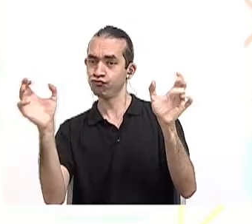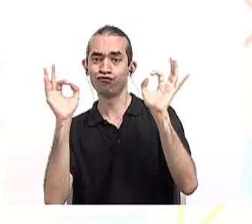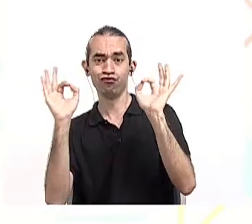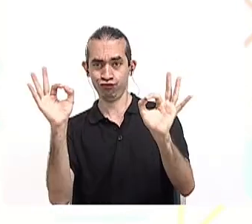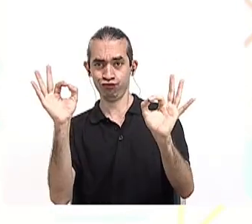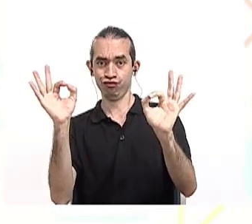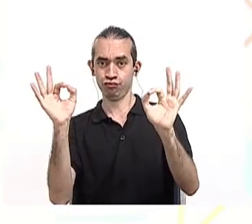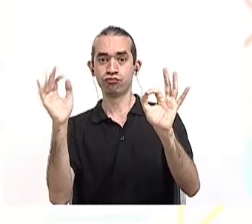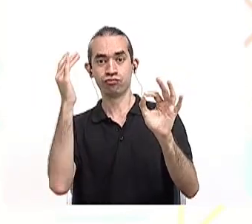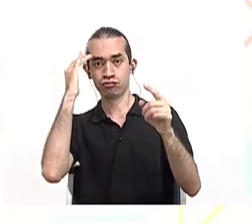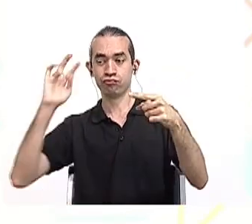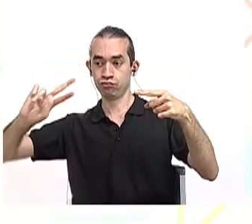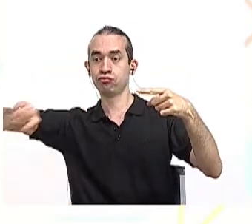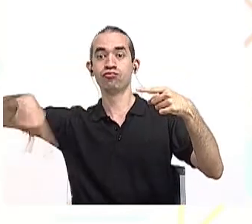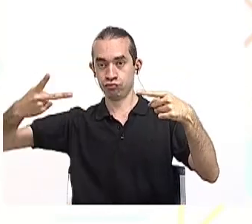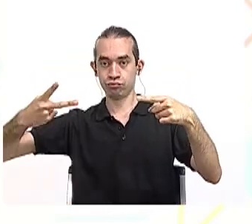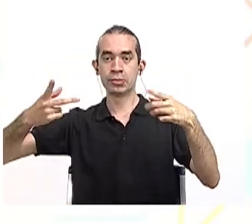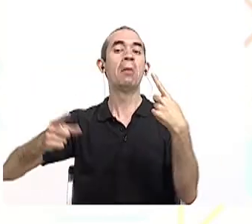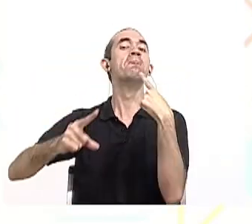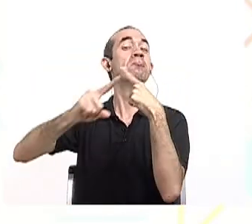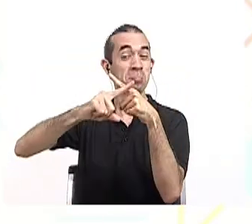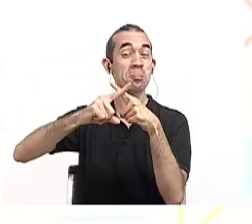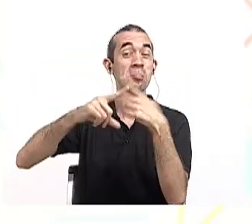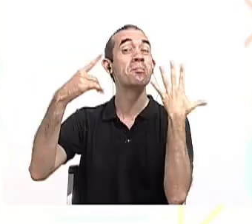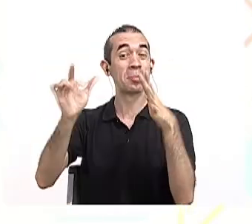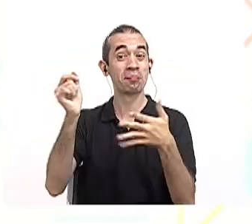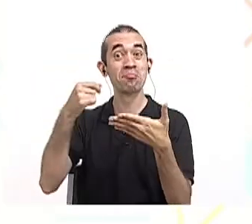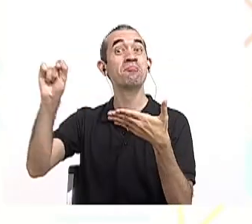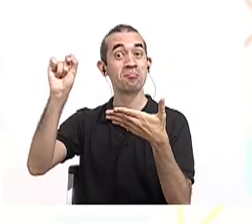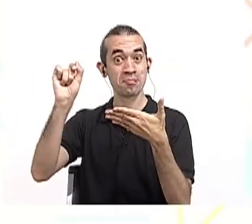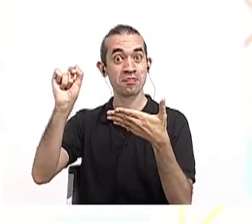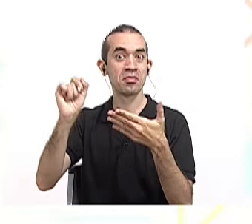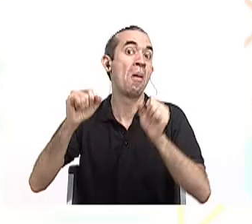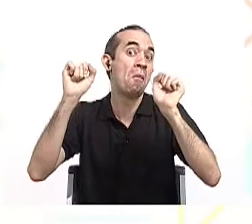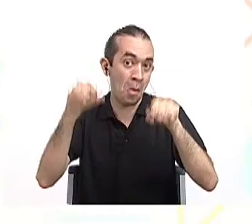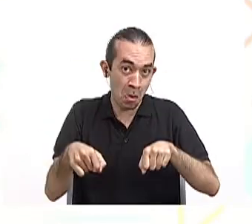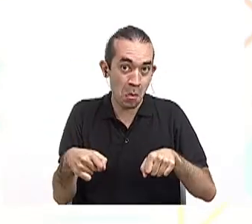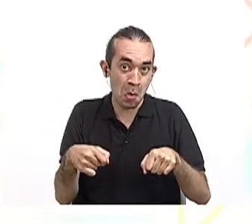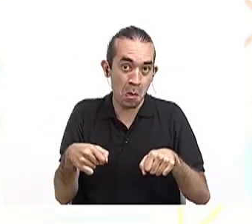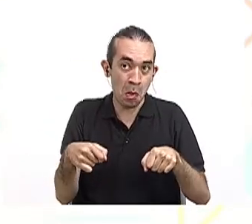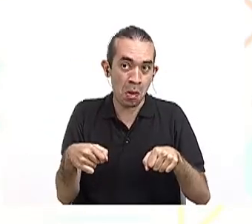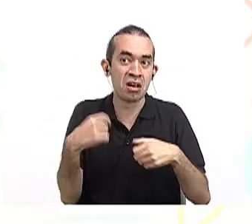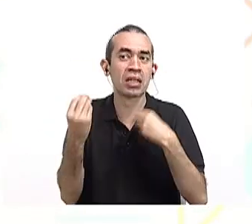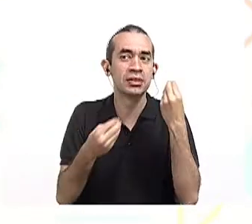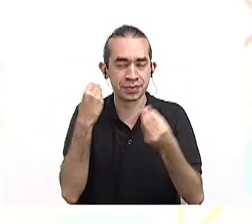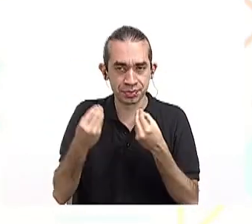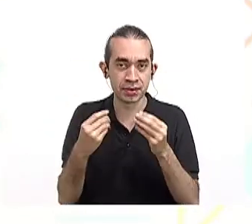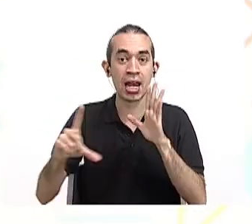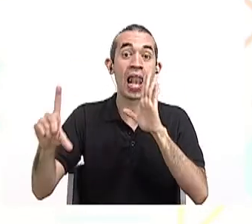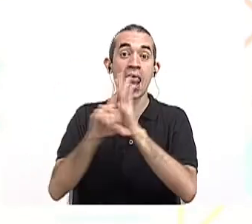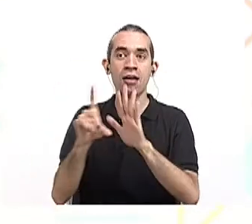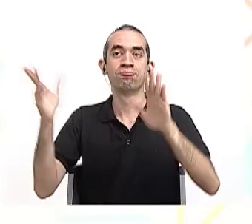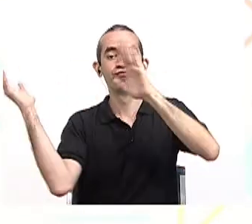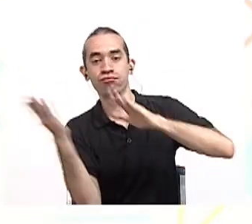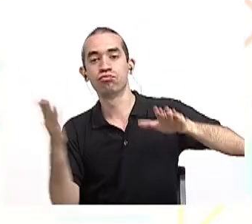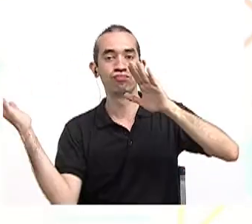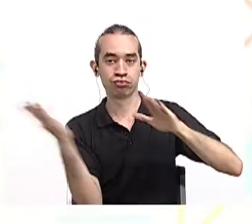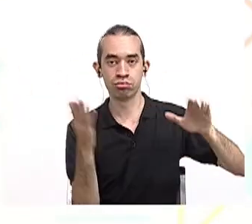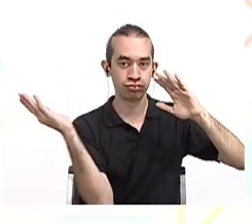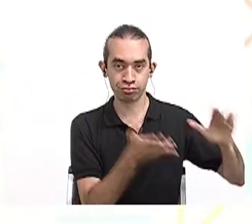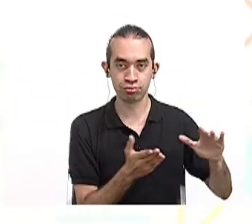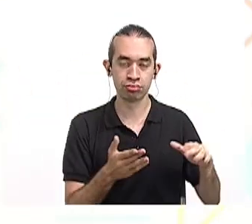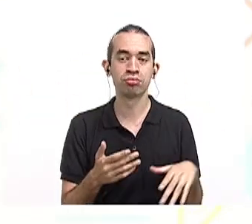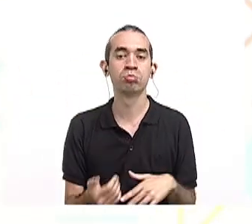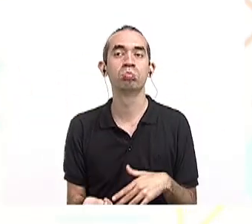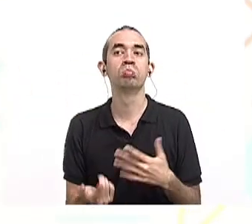la convertimos en una multiplicación, podemos aplicar la ley de la cancelación.